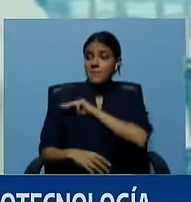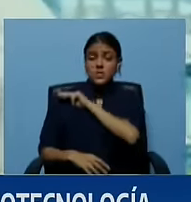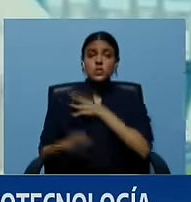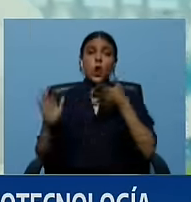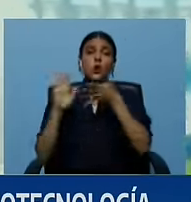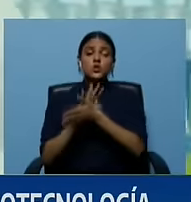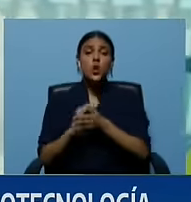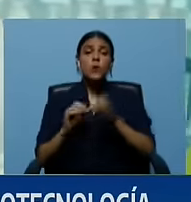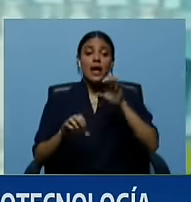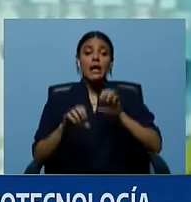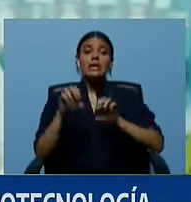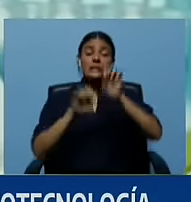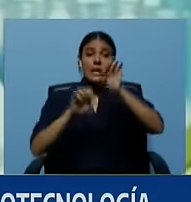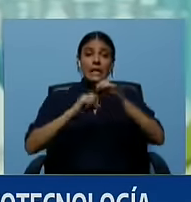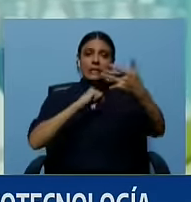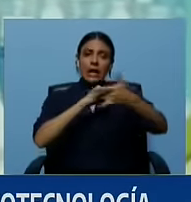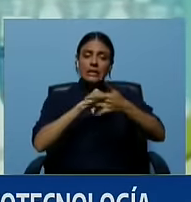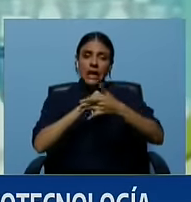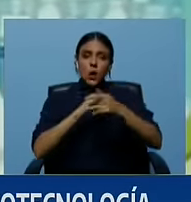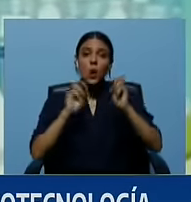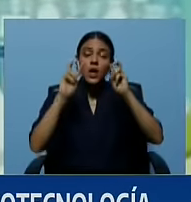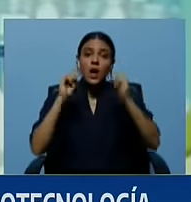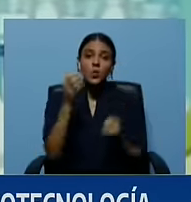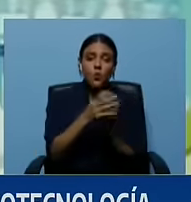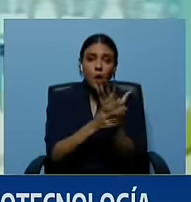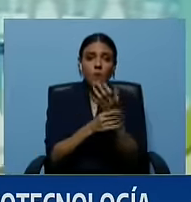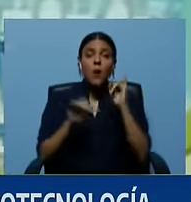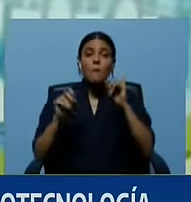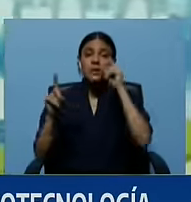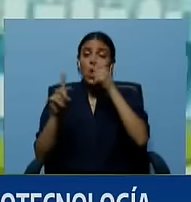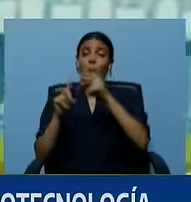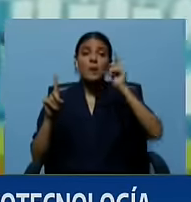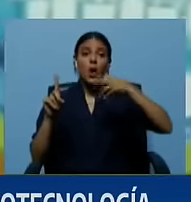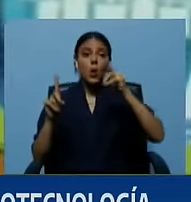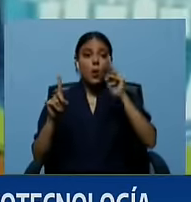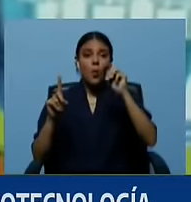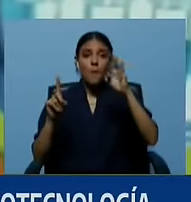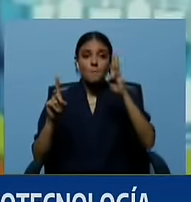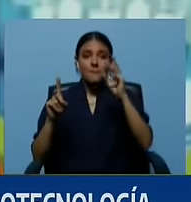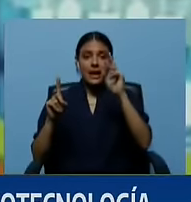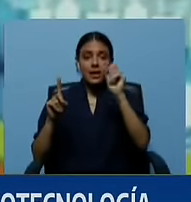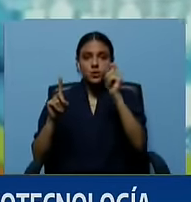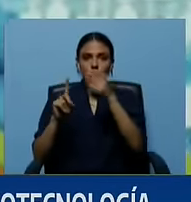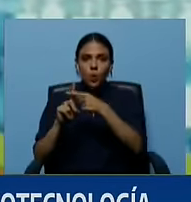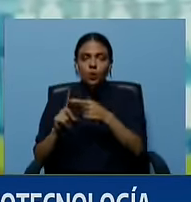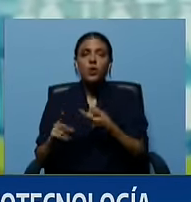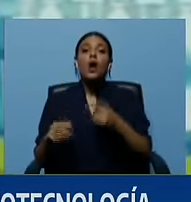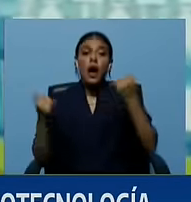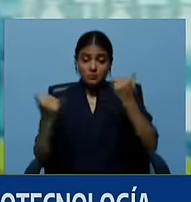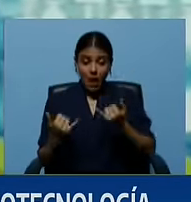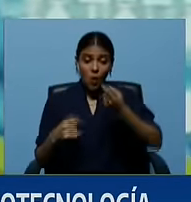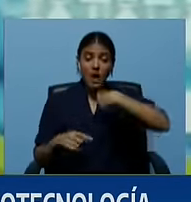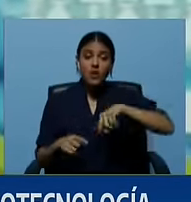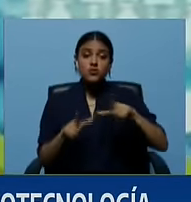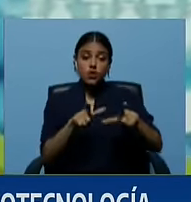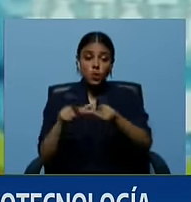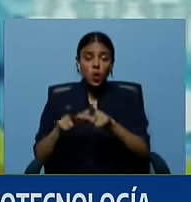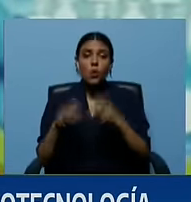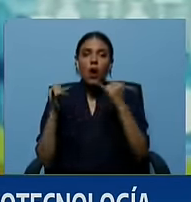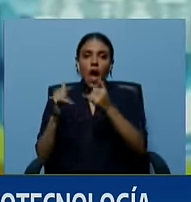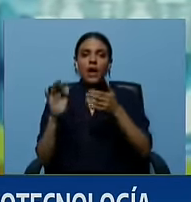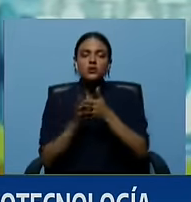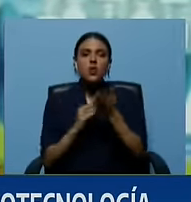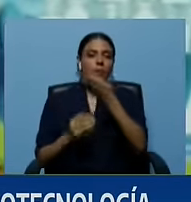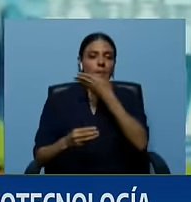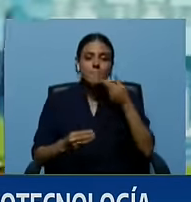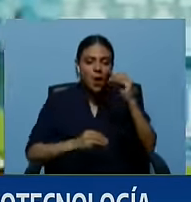Tecnología e Innovación, doctor Humberto Fernández Morán. Efectivamente, nos encontramos aquí en el Laboratorio de Mejoramiento